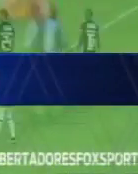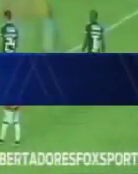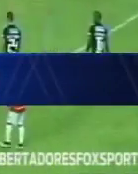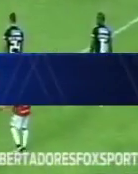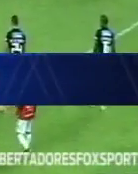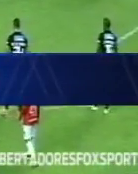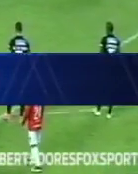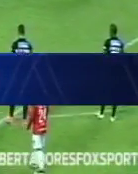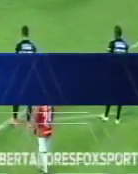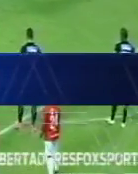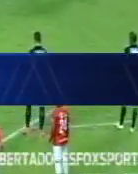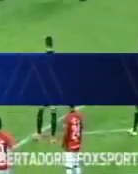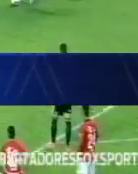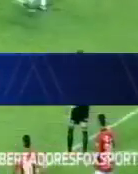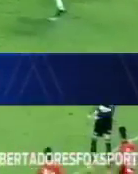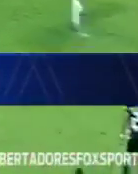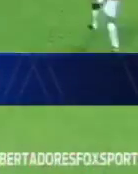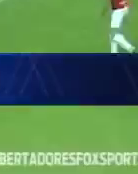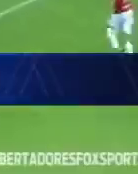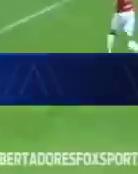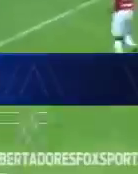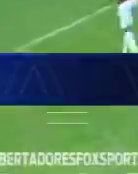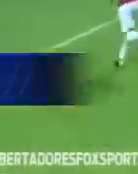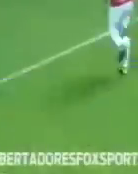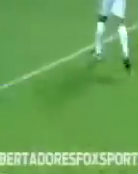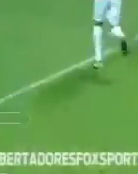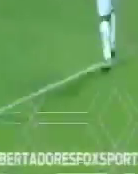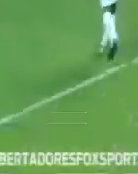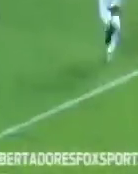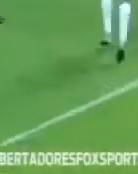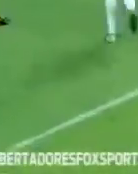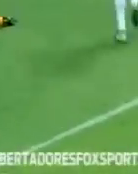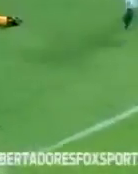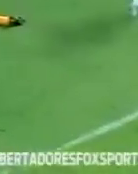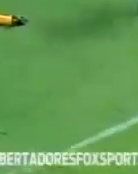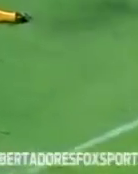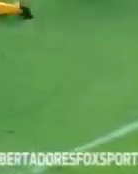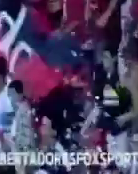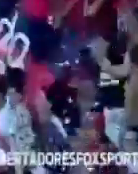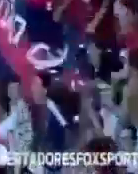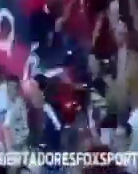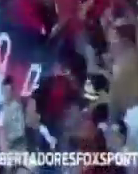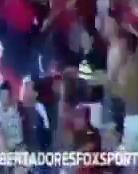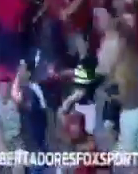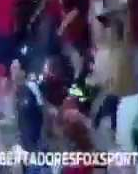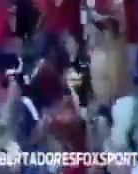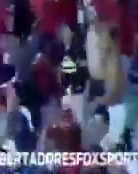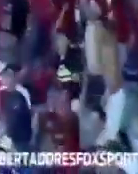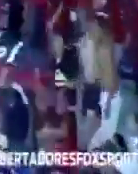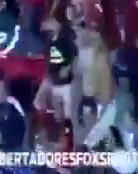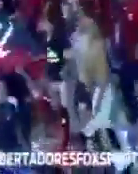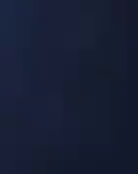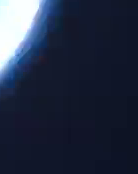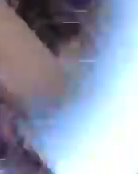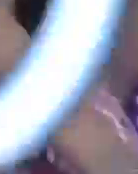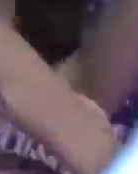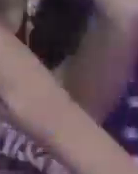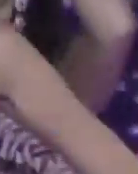Hicieron respetar la casa. Deportivo Lara ganó y se mete en puestos de clasificación.